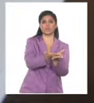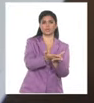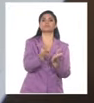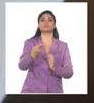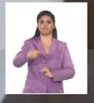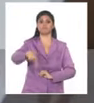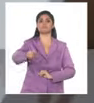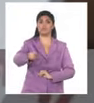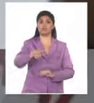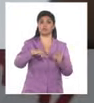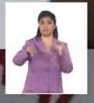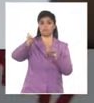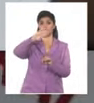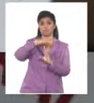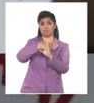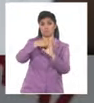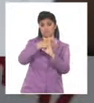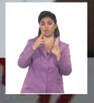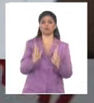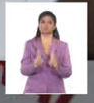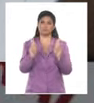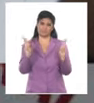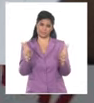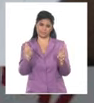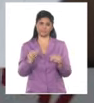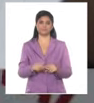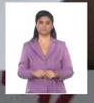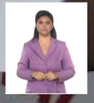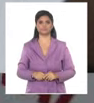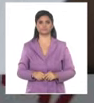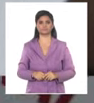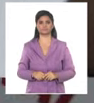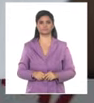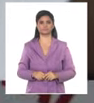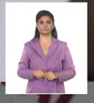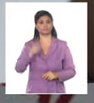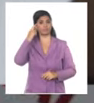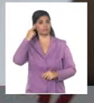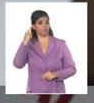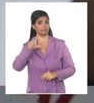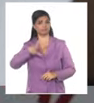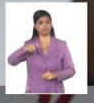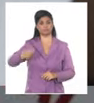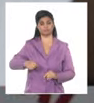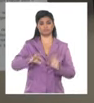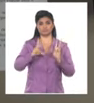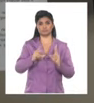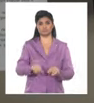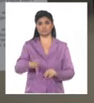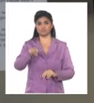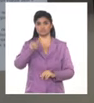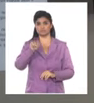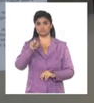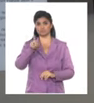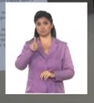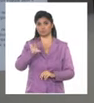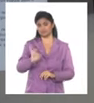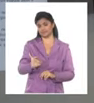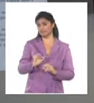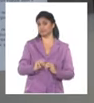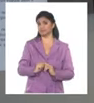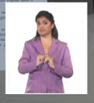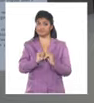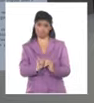con más de la mitad de los votos válidos emitidos recordemos que la ley número 127 ley electoral Establece que los